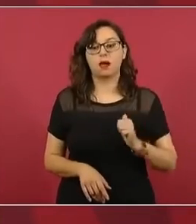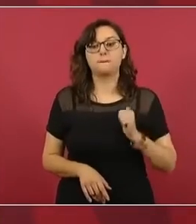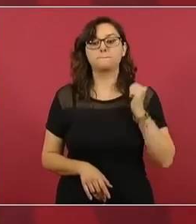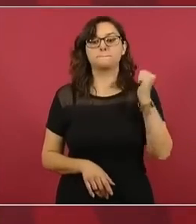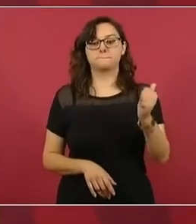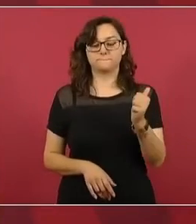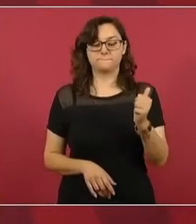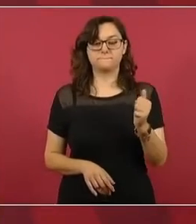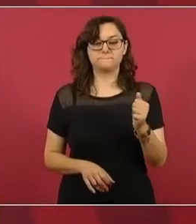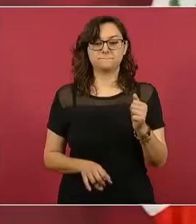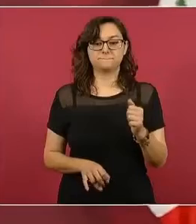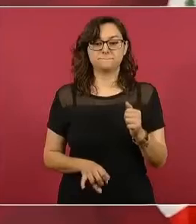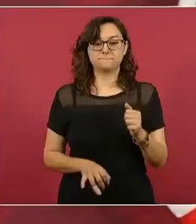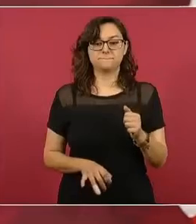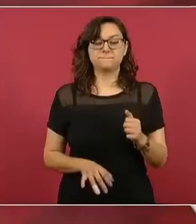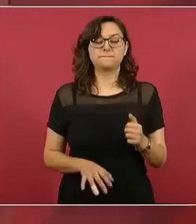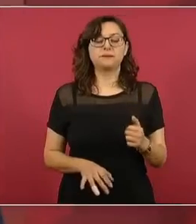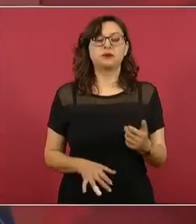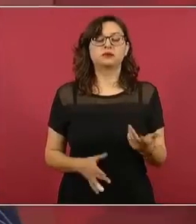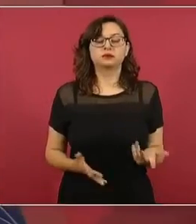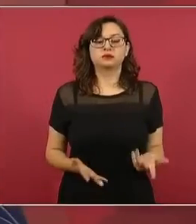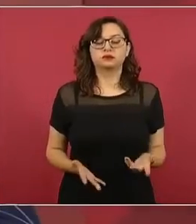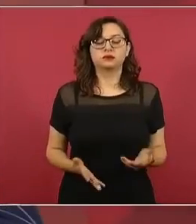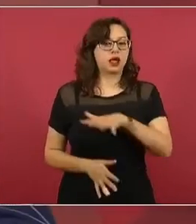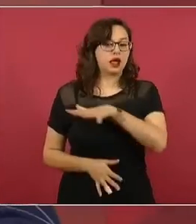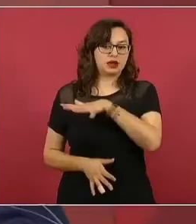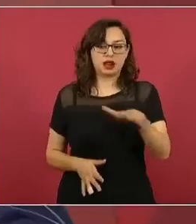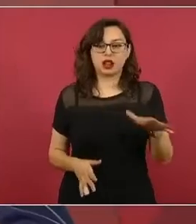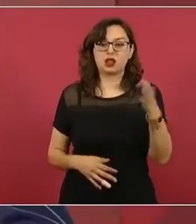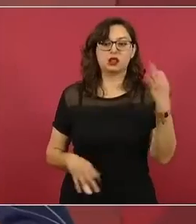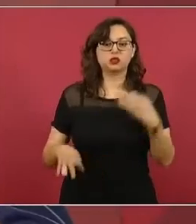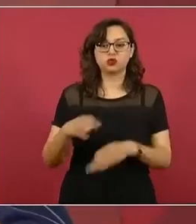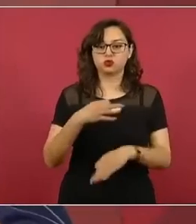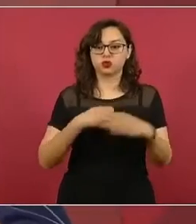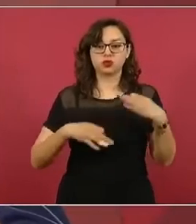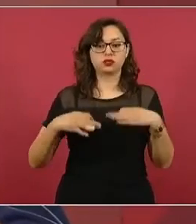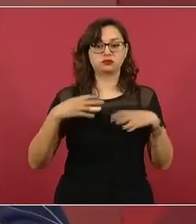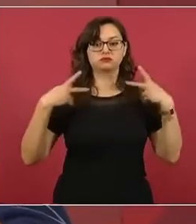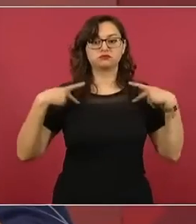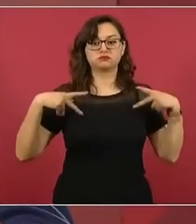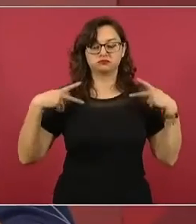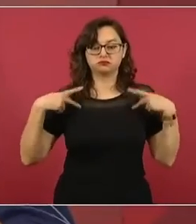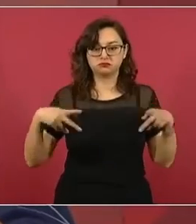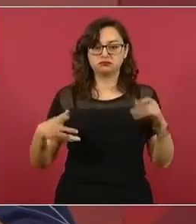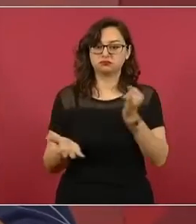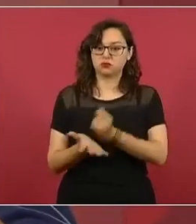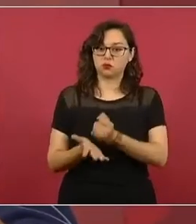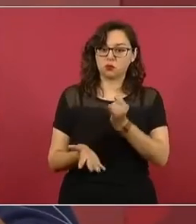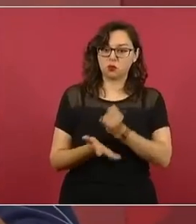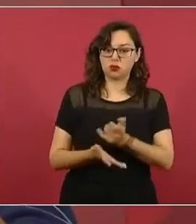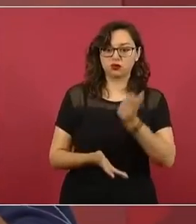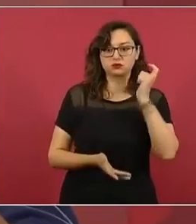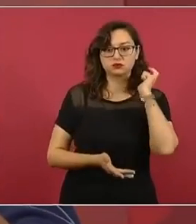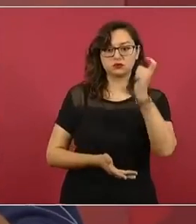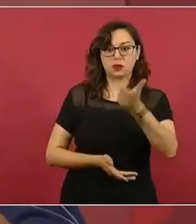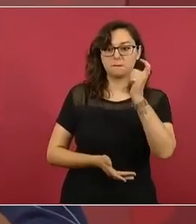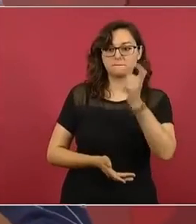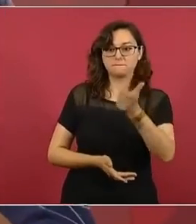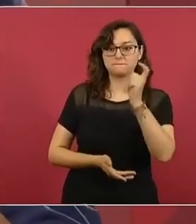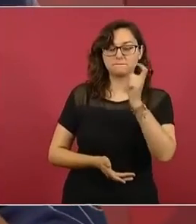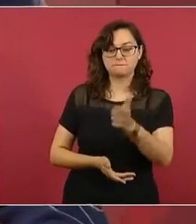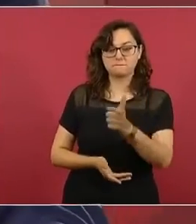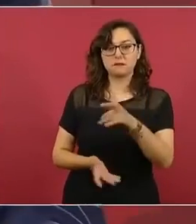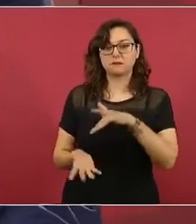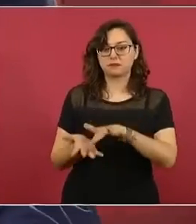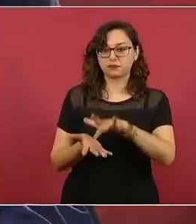y a los empresarios en general, que han estado contribuyendo. Ya no le